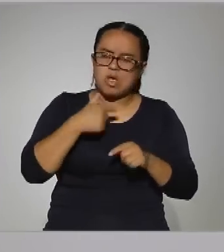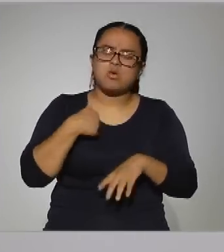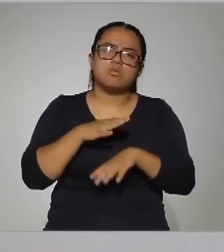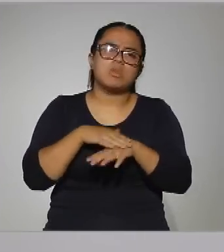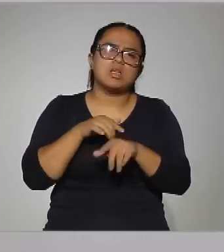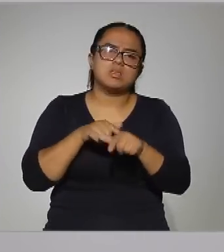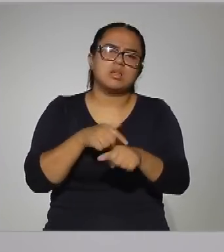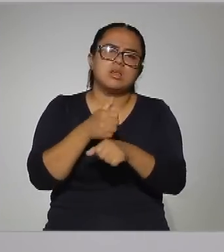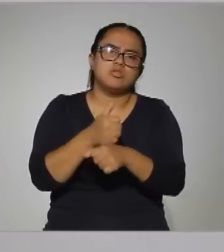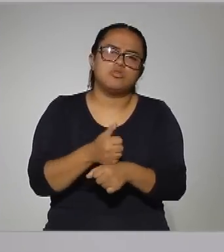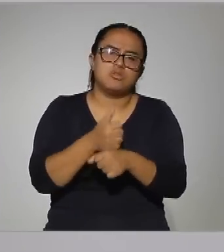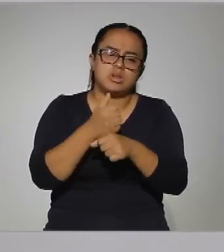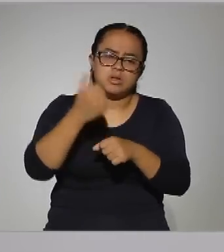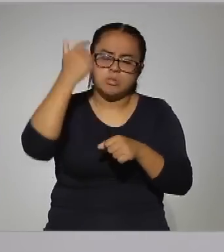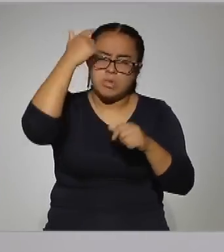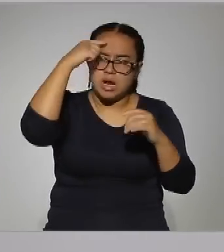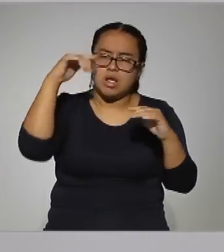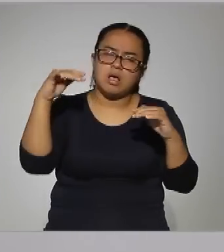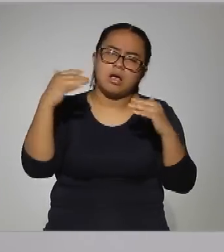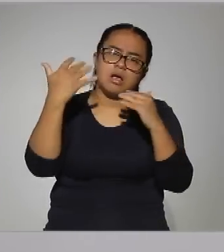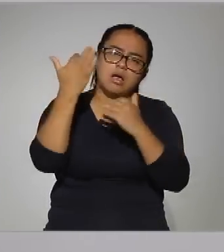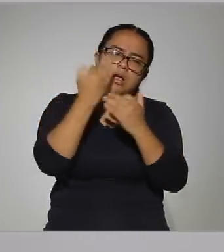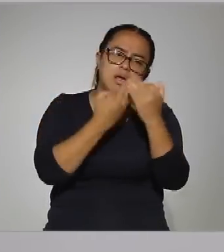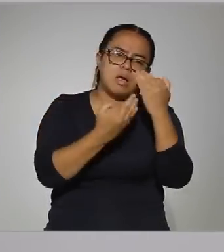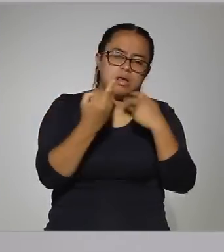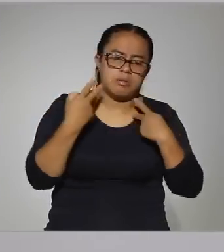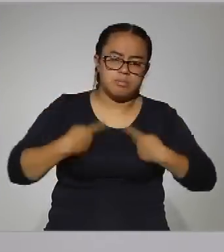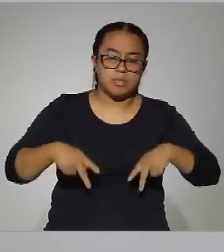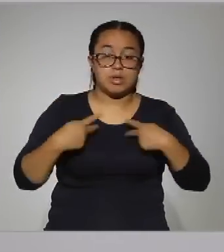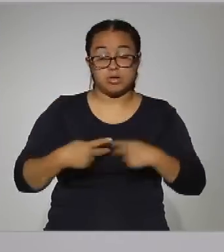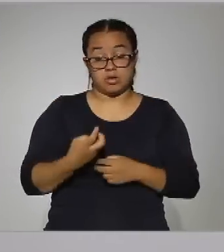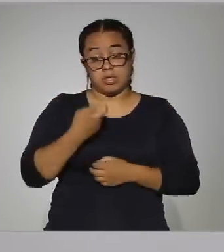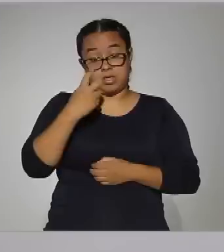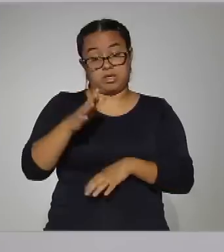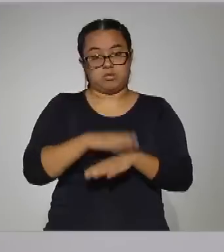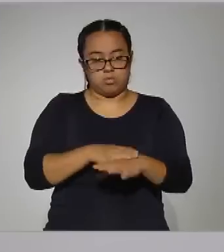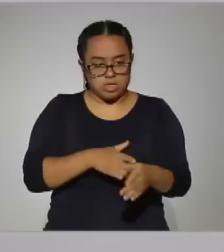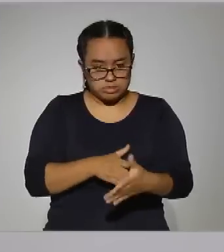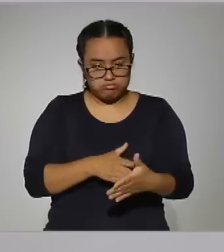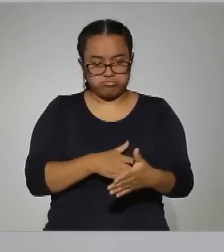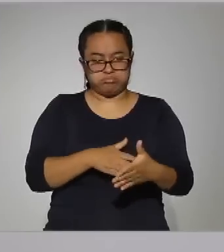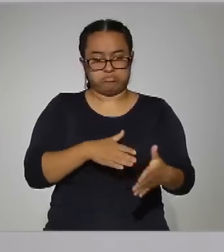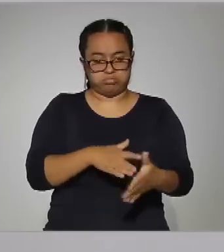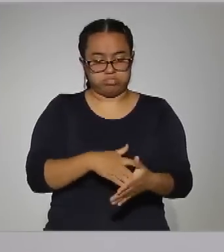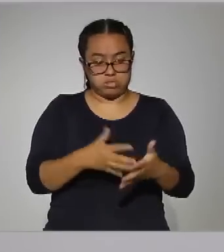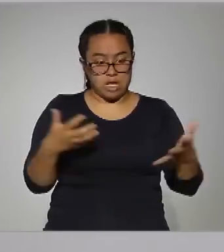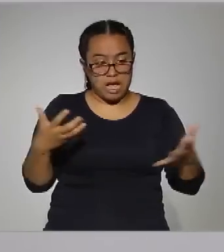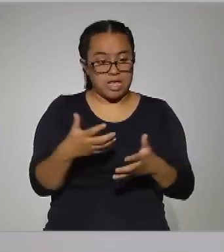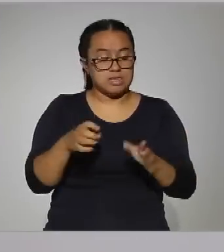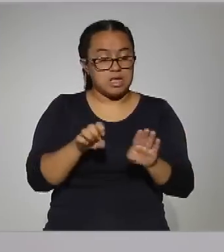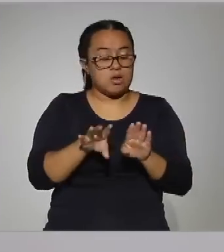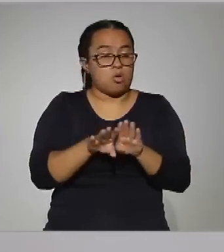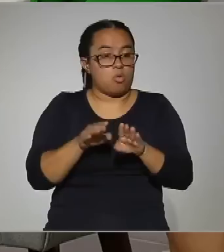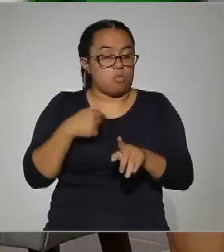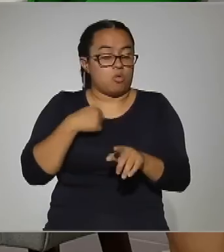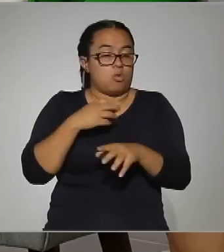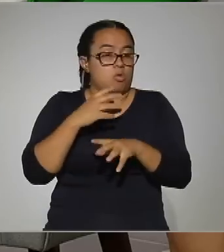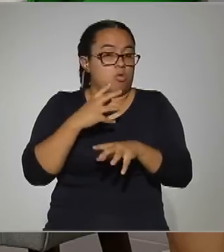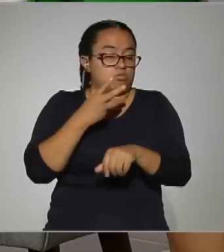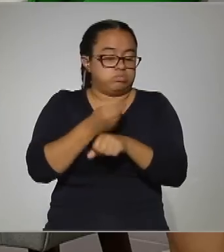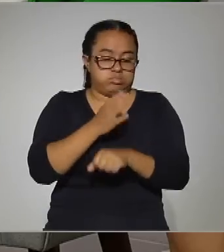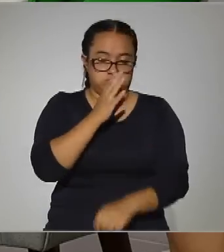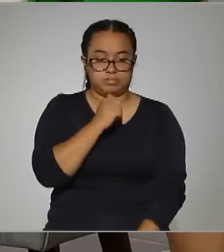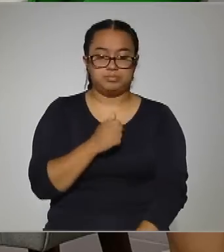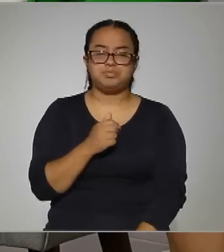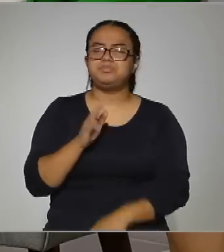el tiempo como que latente, y entonces eso obstaculiza el tema de poder elaborar una experiencia. Ahora, en esto que estás diciendo, solo para que el